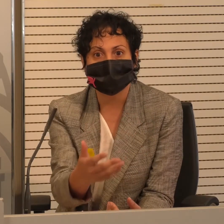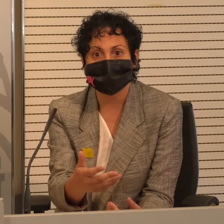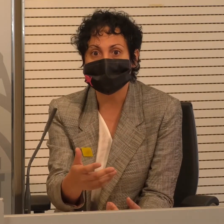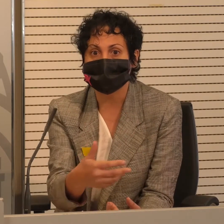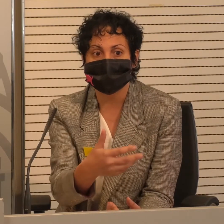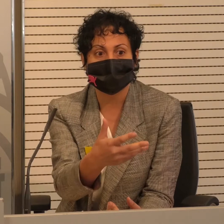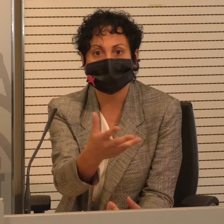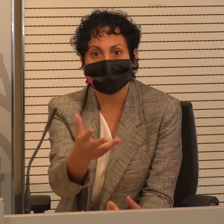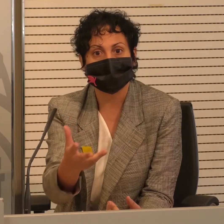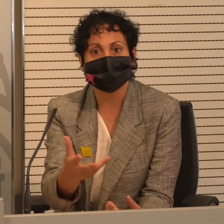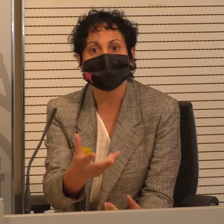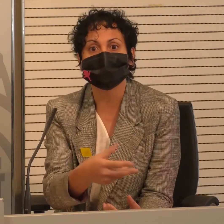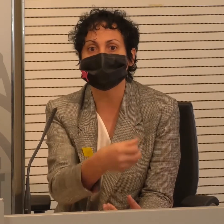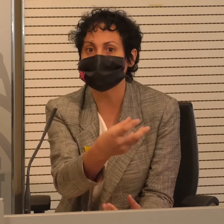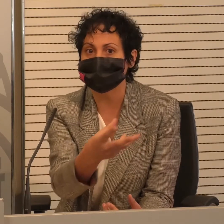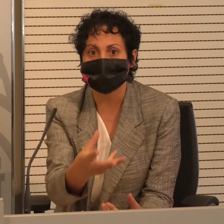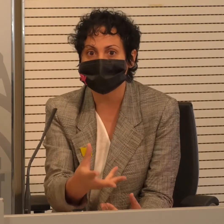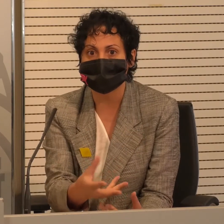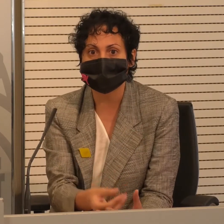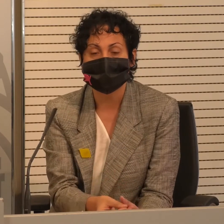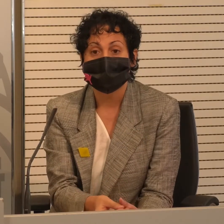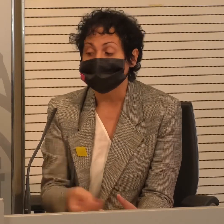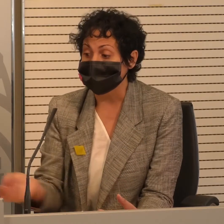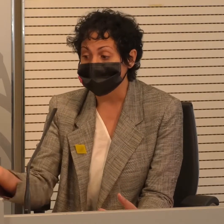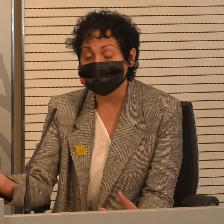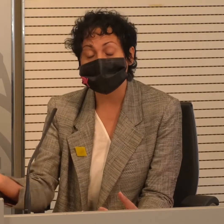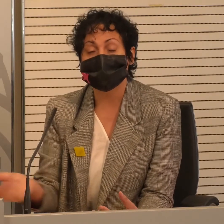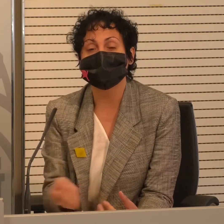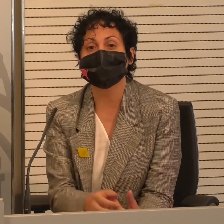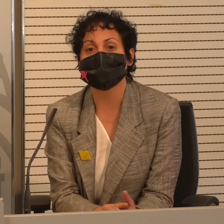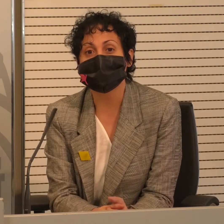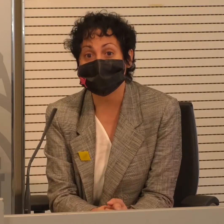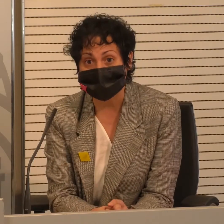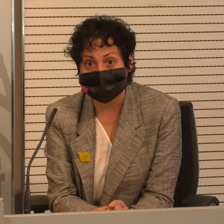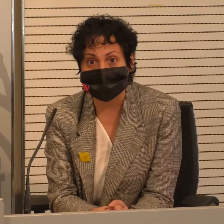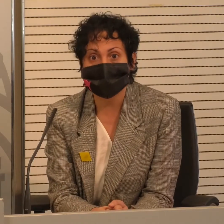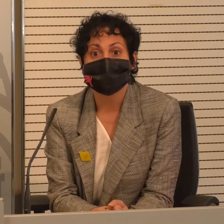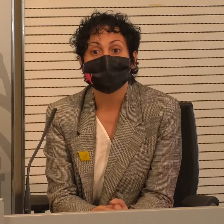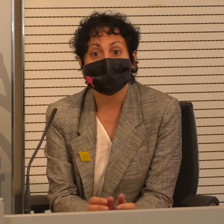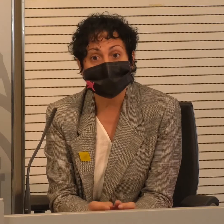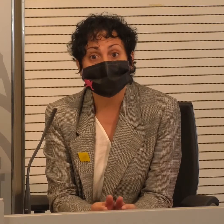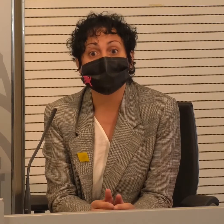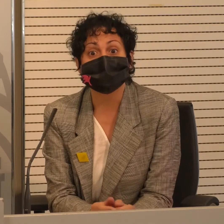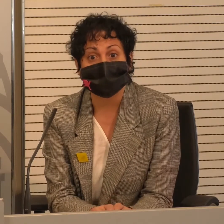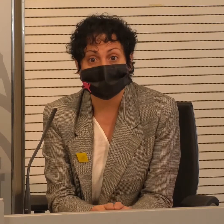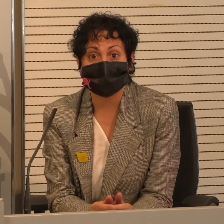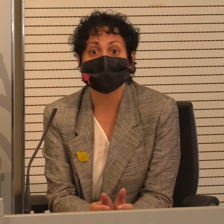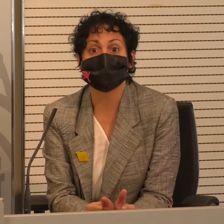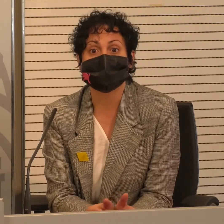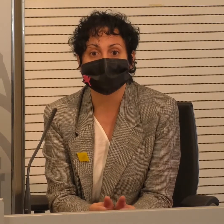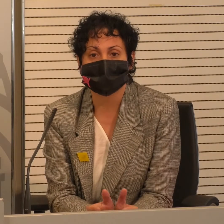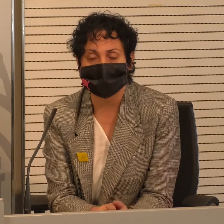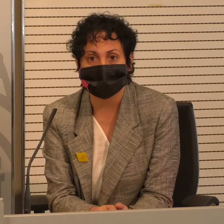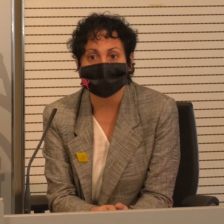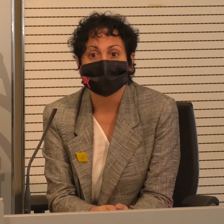entrevista que puedas estar haciendo de una entrega de notas con este con este material puede llegar a detectar si